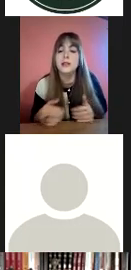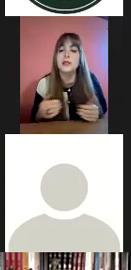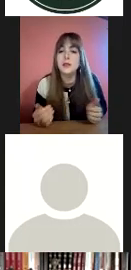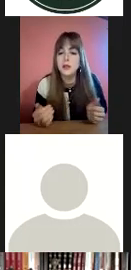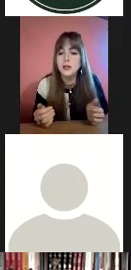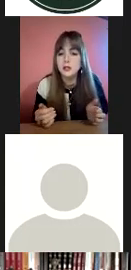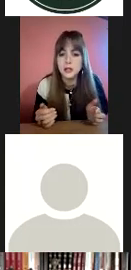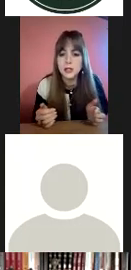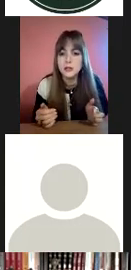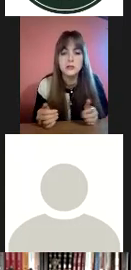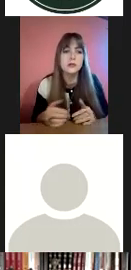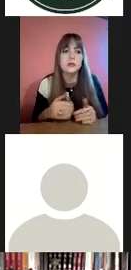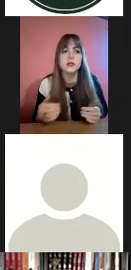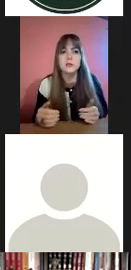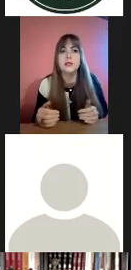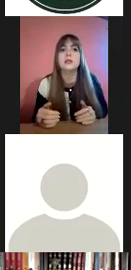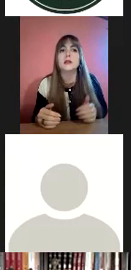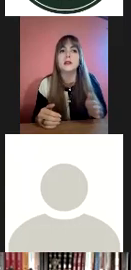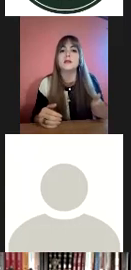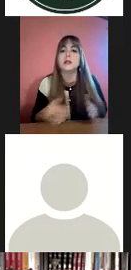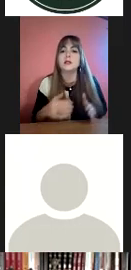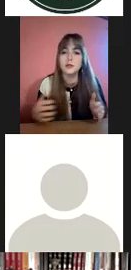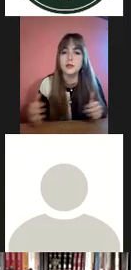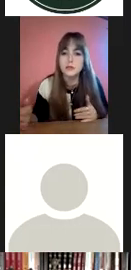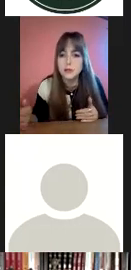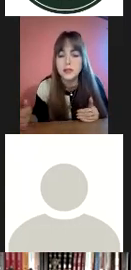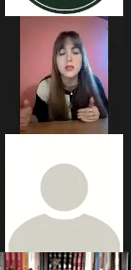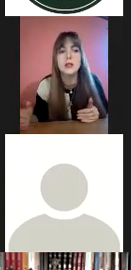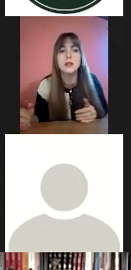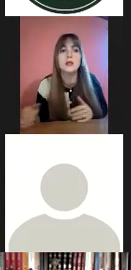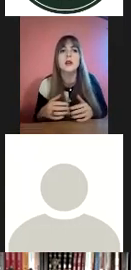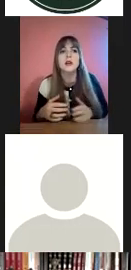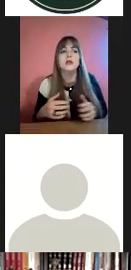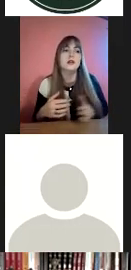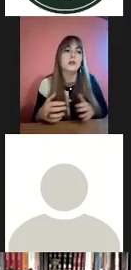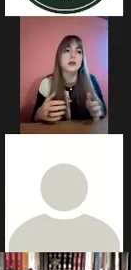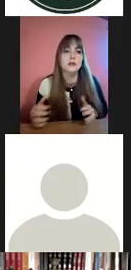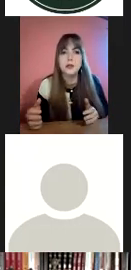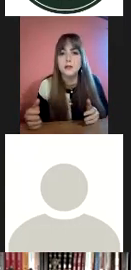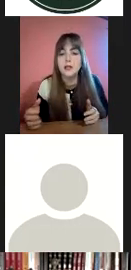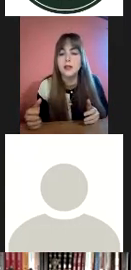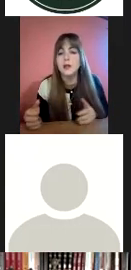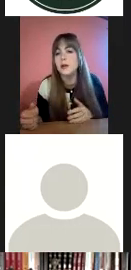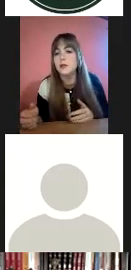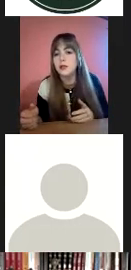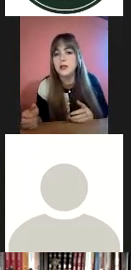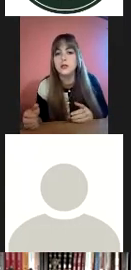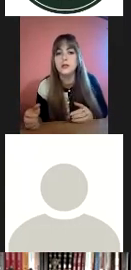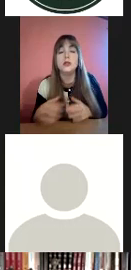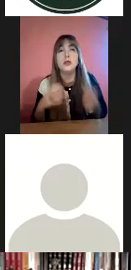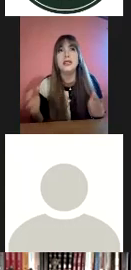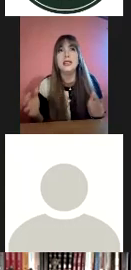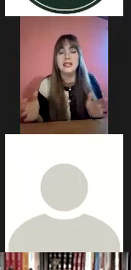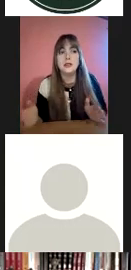de hasta de perdidos y encontrados. Constantemente se ven que cachorros que nacieron o gatos que quedaron